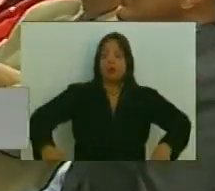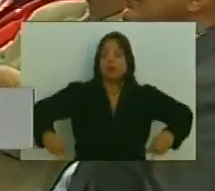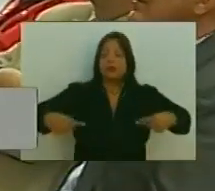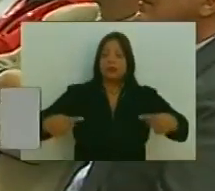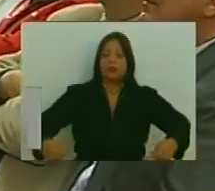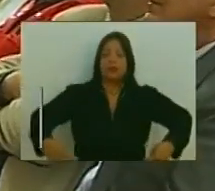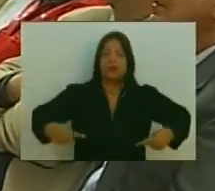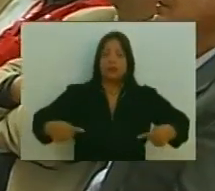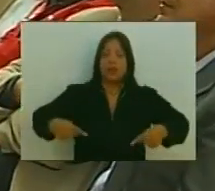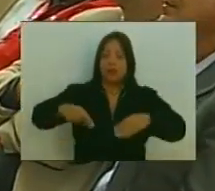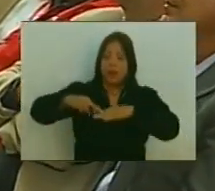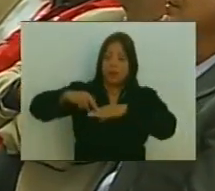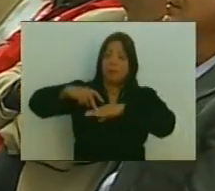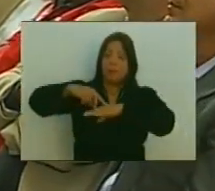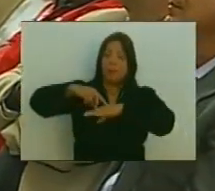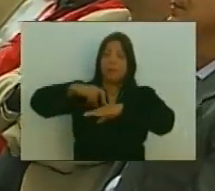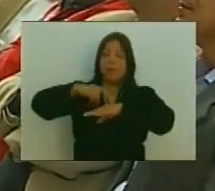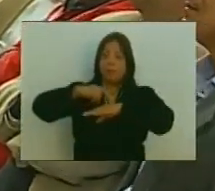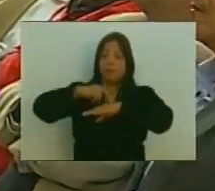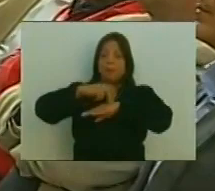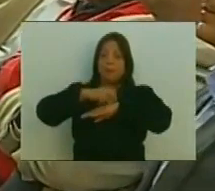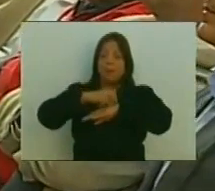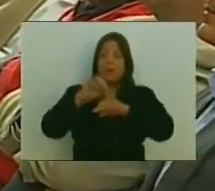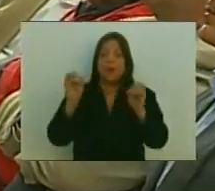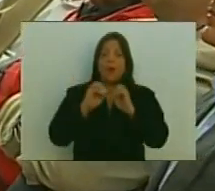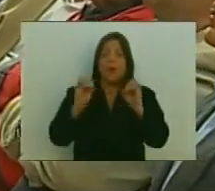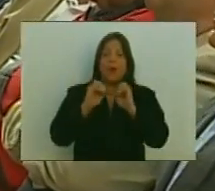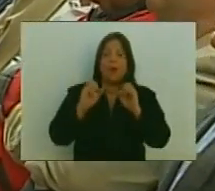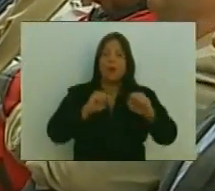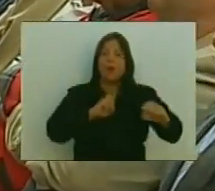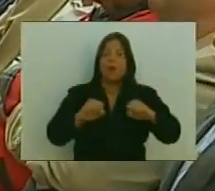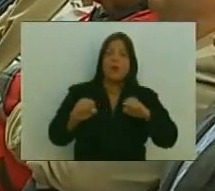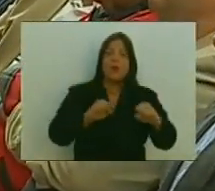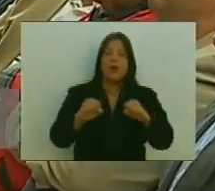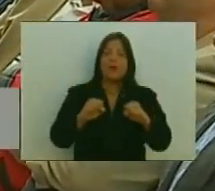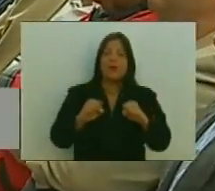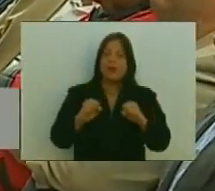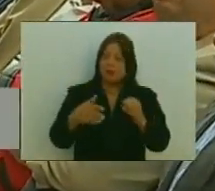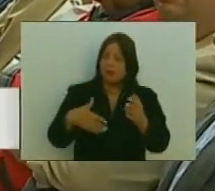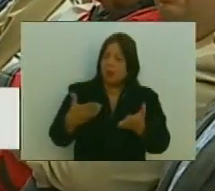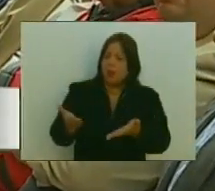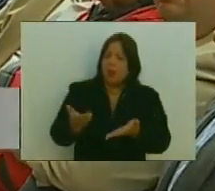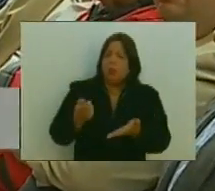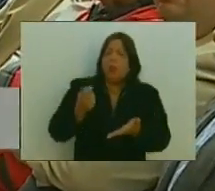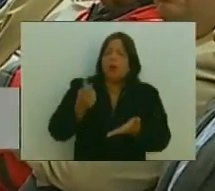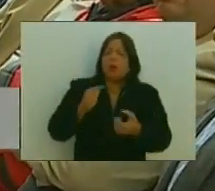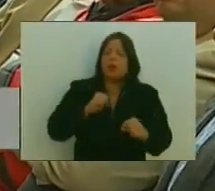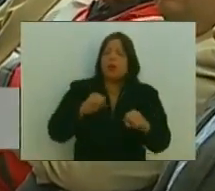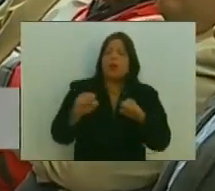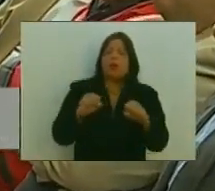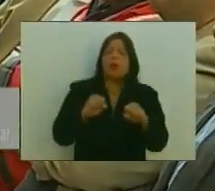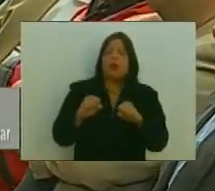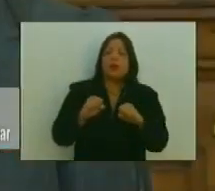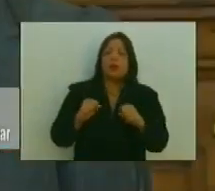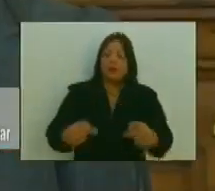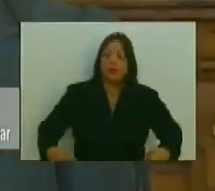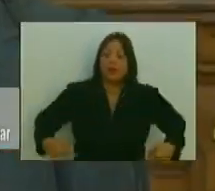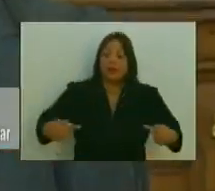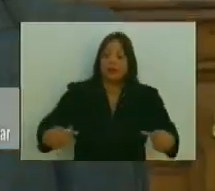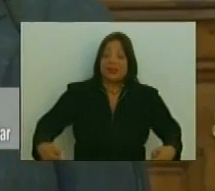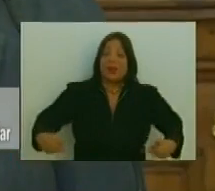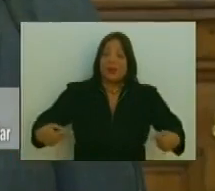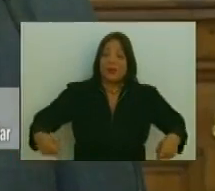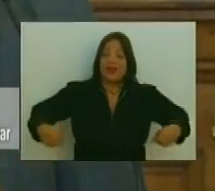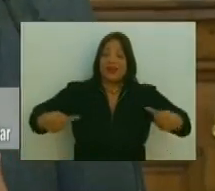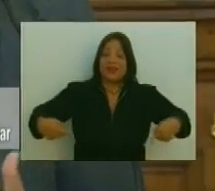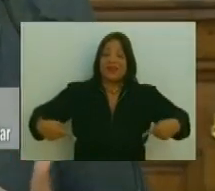sus pasitos, aquel bebé que no se pueda mover, pedirle aunque sea un poquito de movimiento.